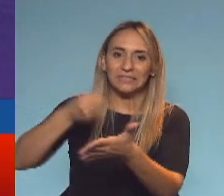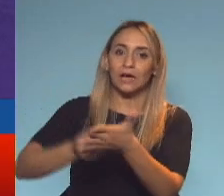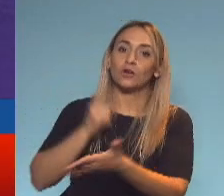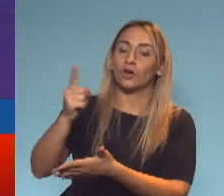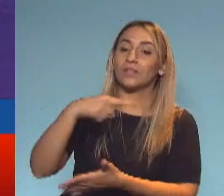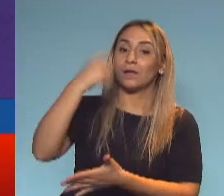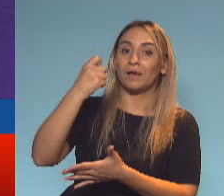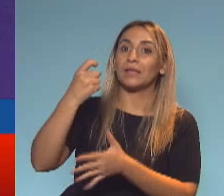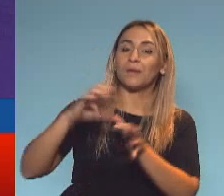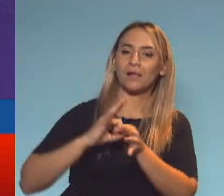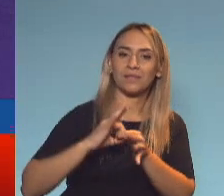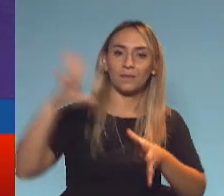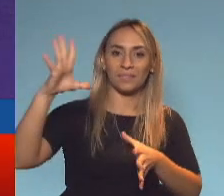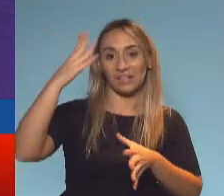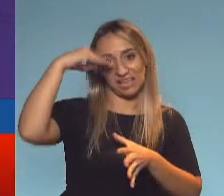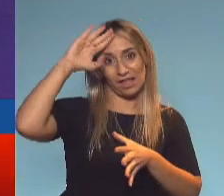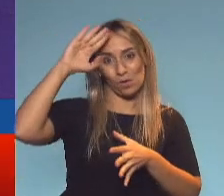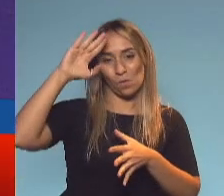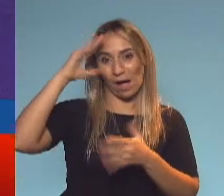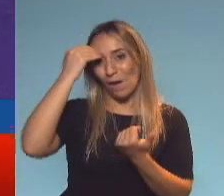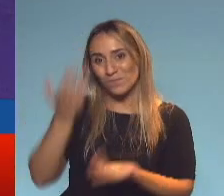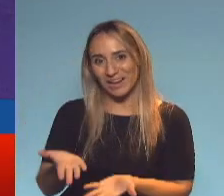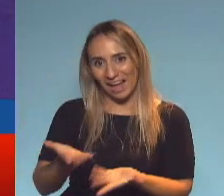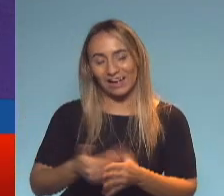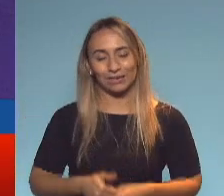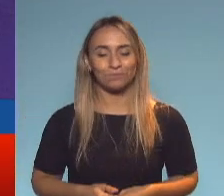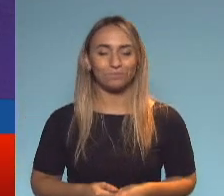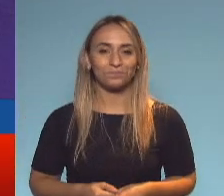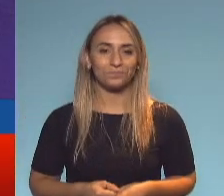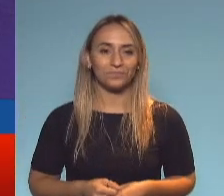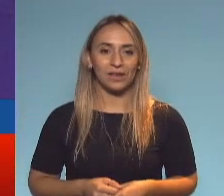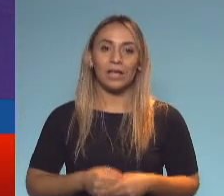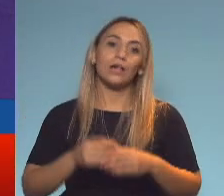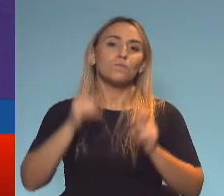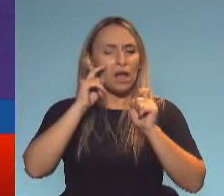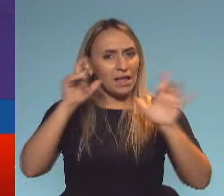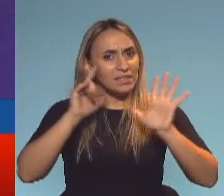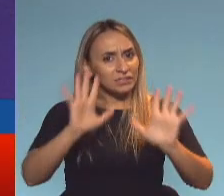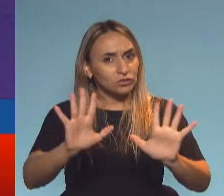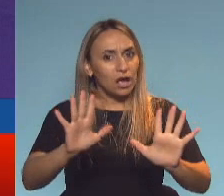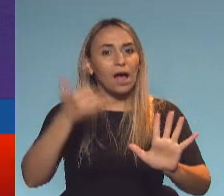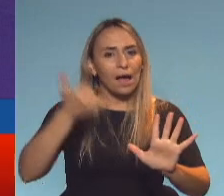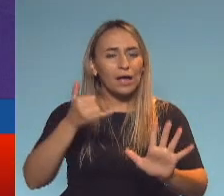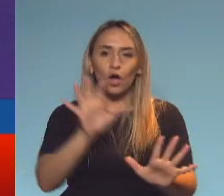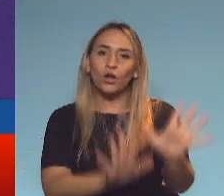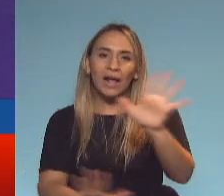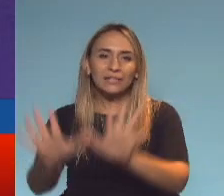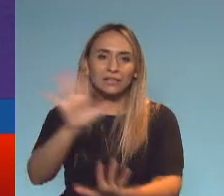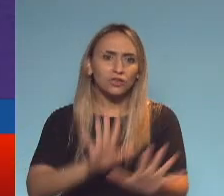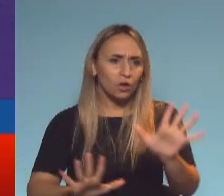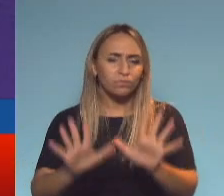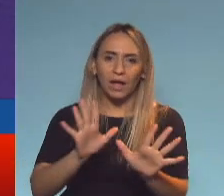la independencia cubana. Atención también con todo esto, porque se está dando todo este proceso de vacunación en un momento